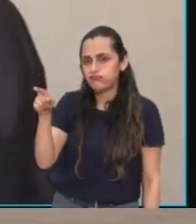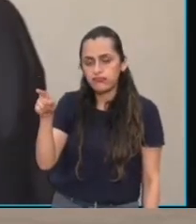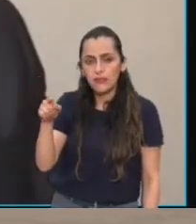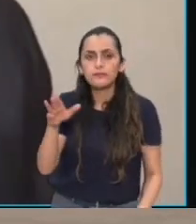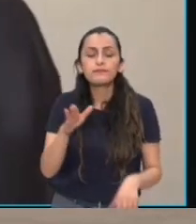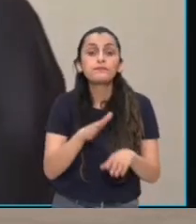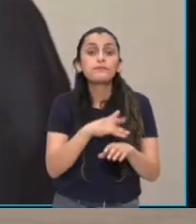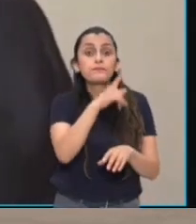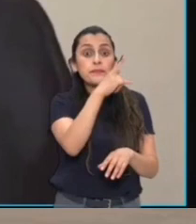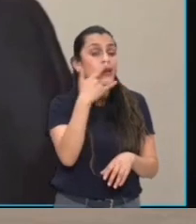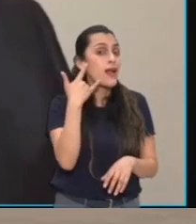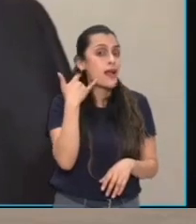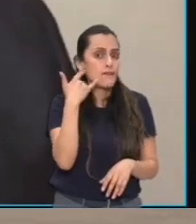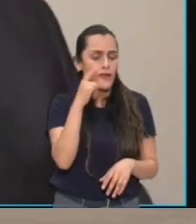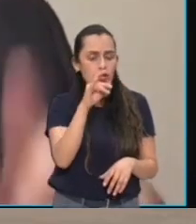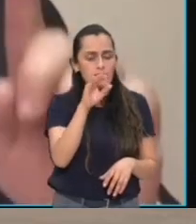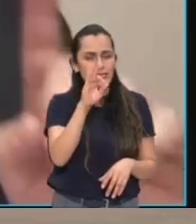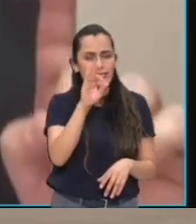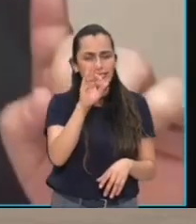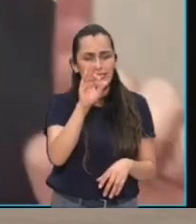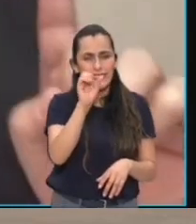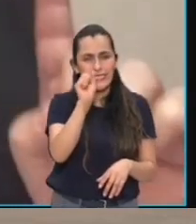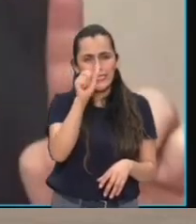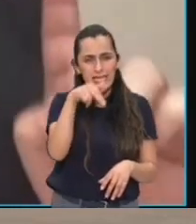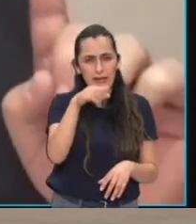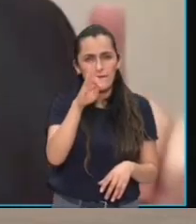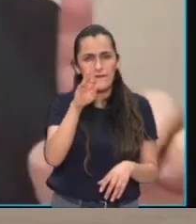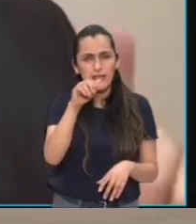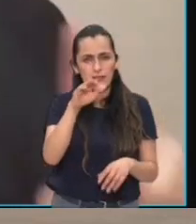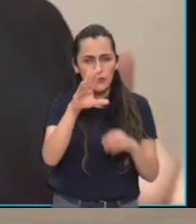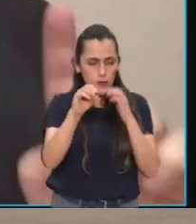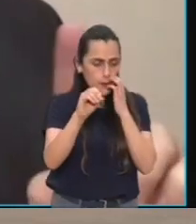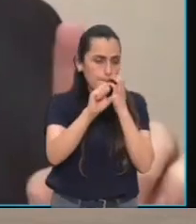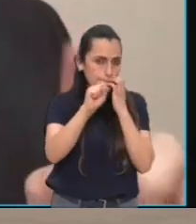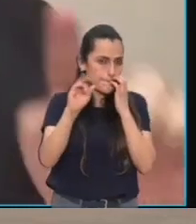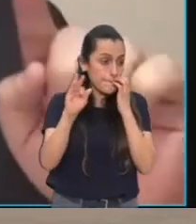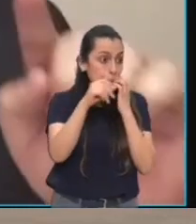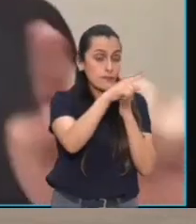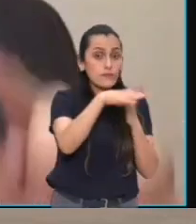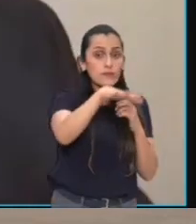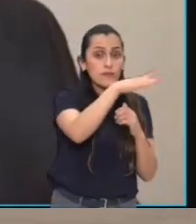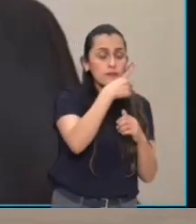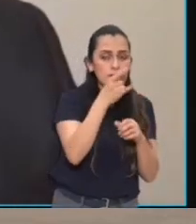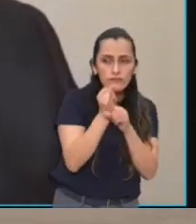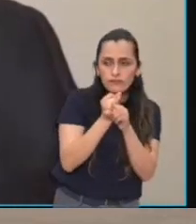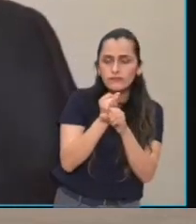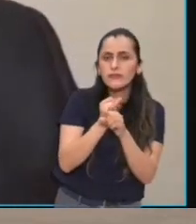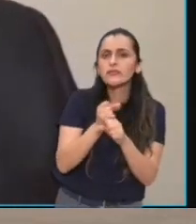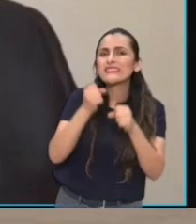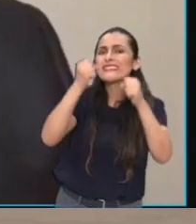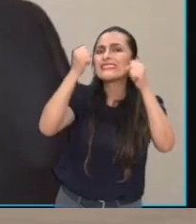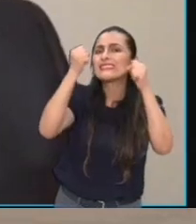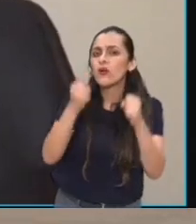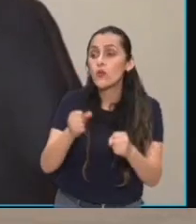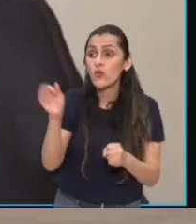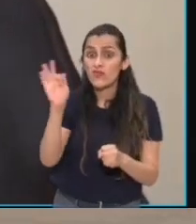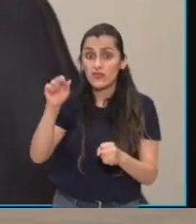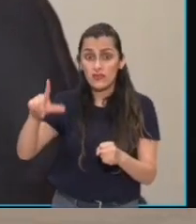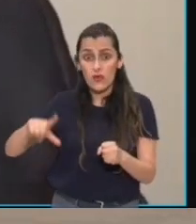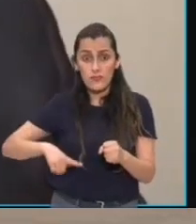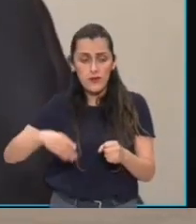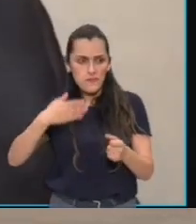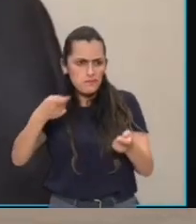de California en San Francisco que señala que se hubieran evitado 190 mil muertes si hubiera habido una gestión eficaz.